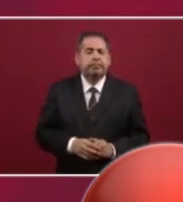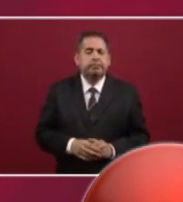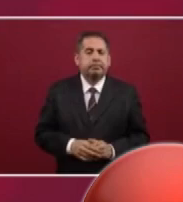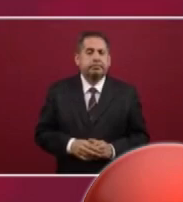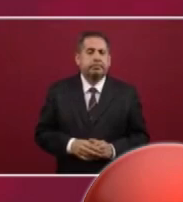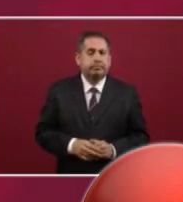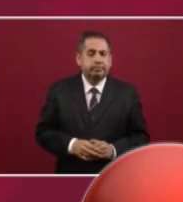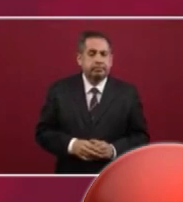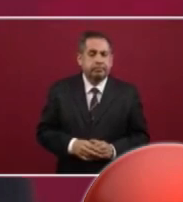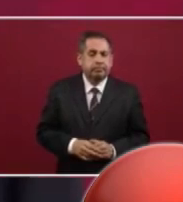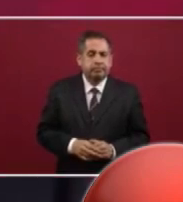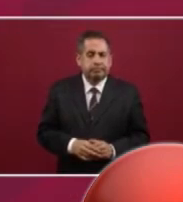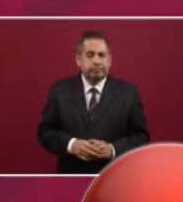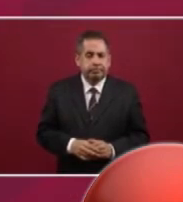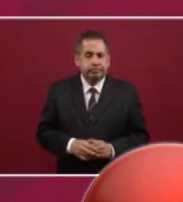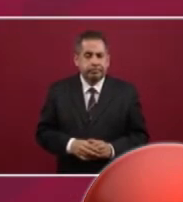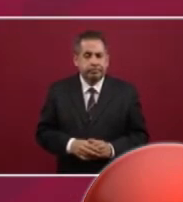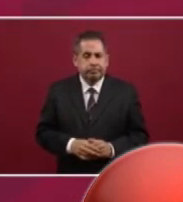no